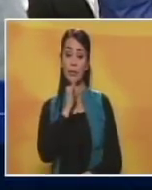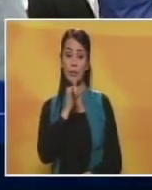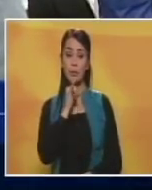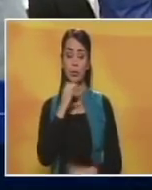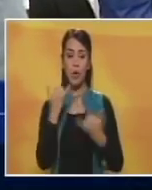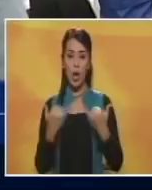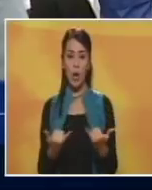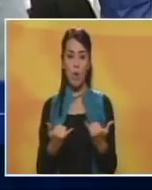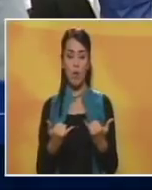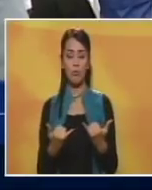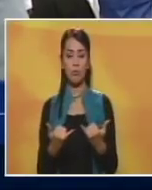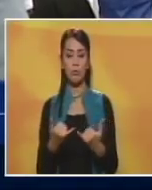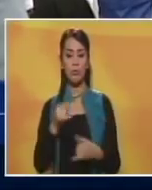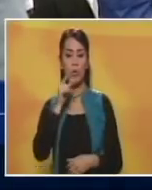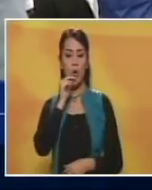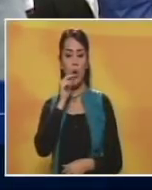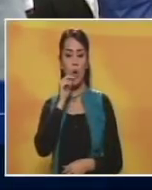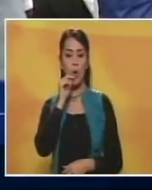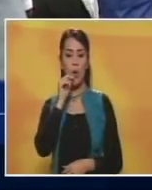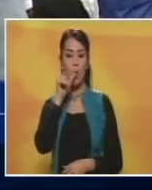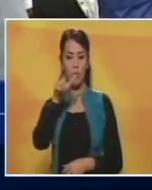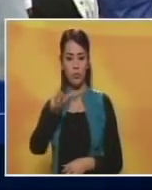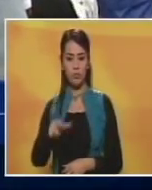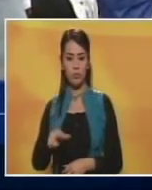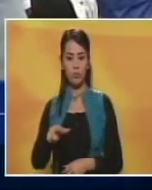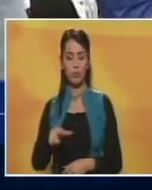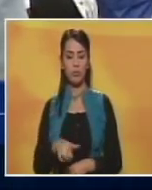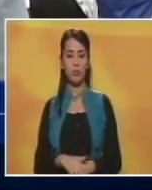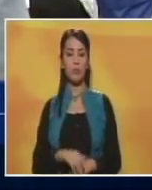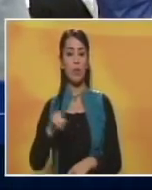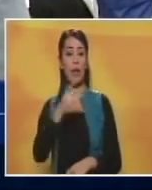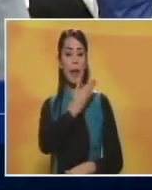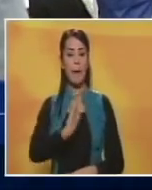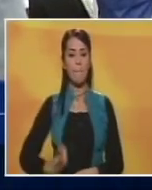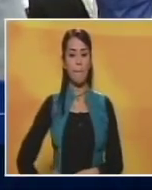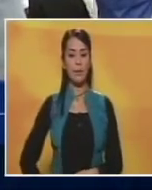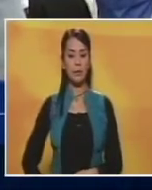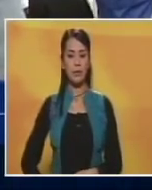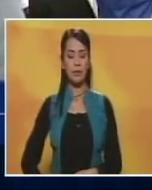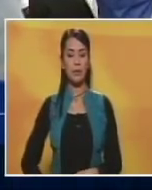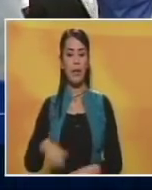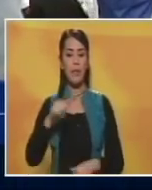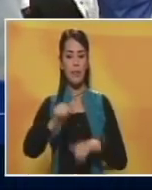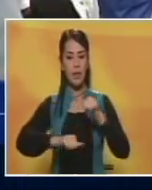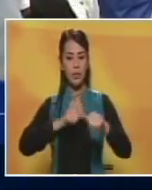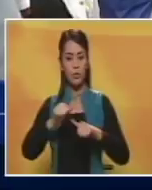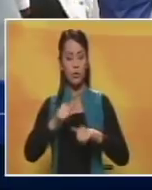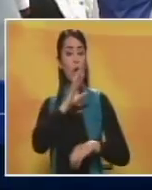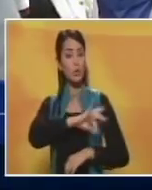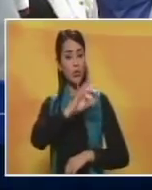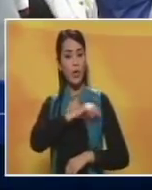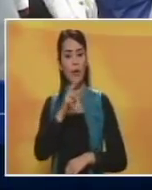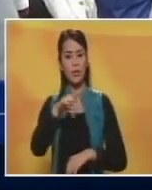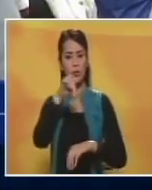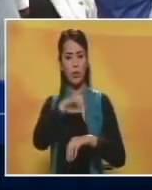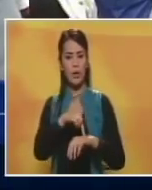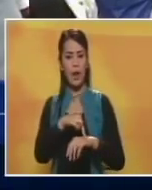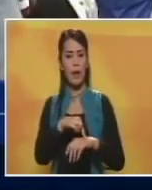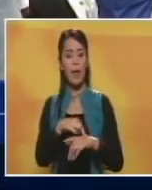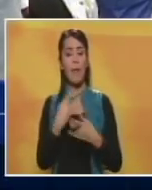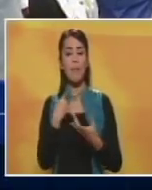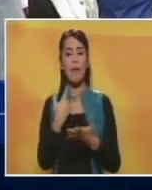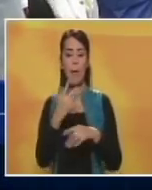lo acaba de hacer Uníades Urbina, quien es presidente de la Sociedad Nacional de